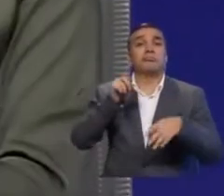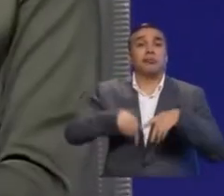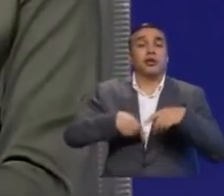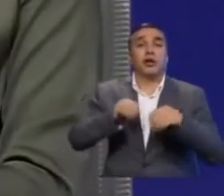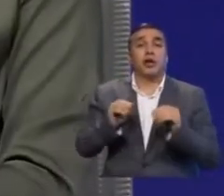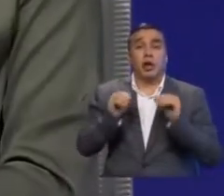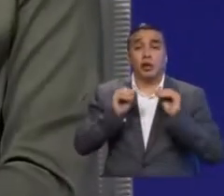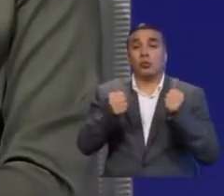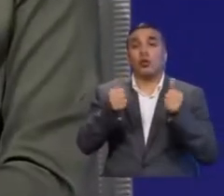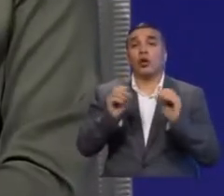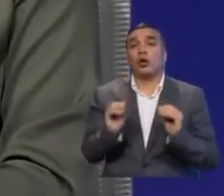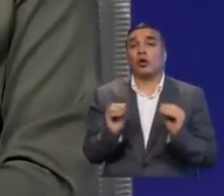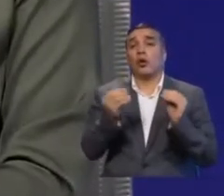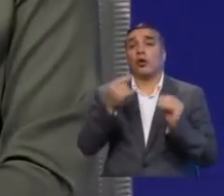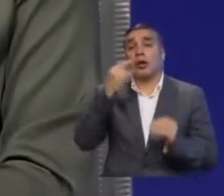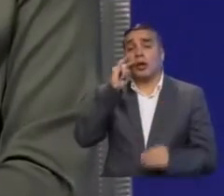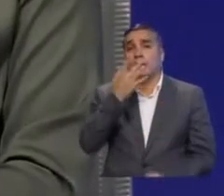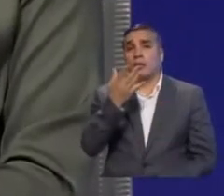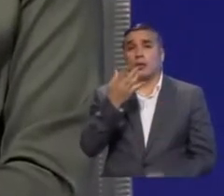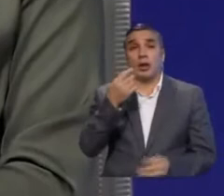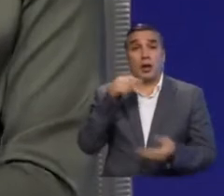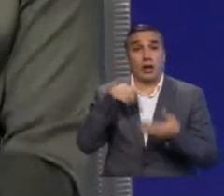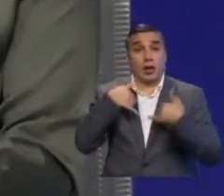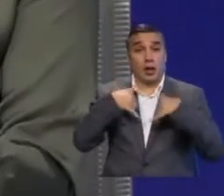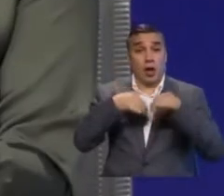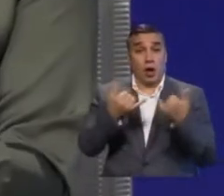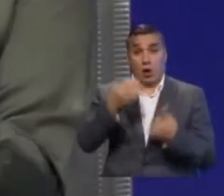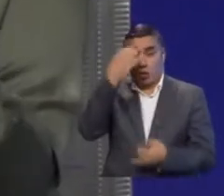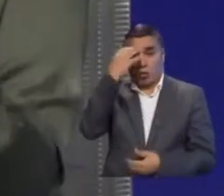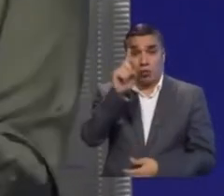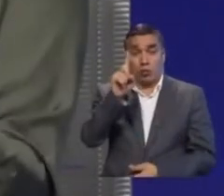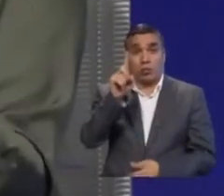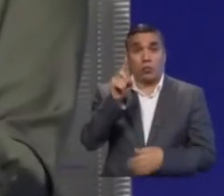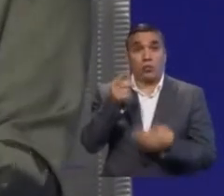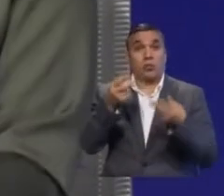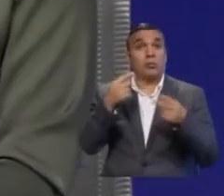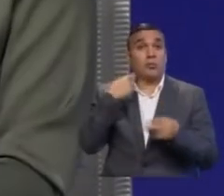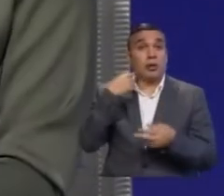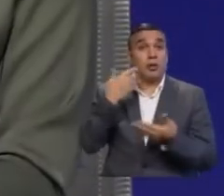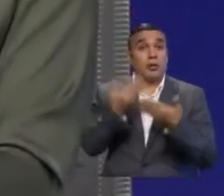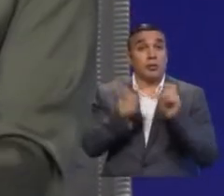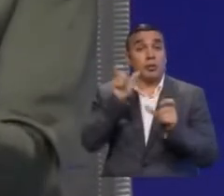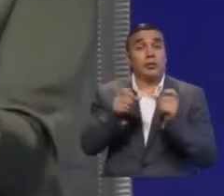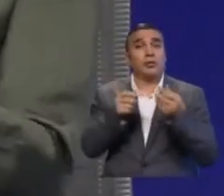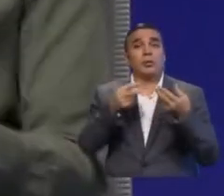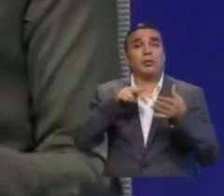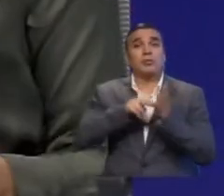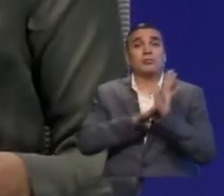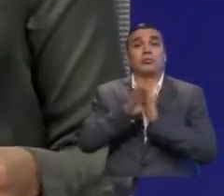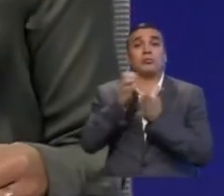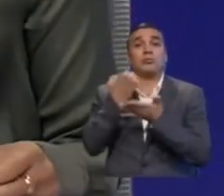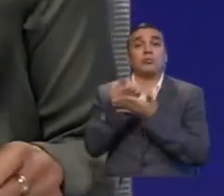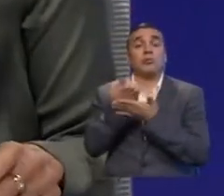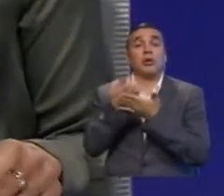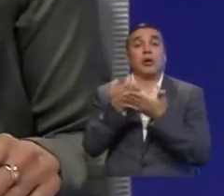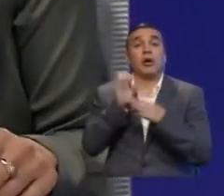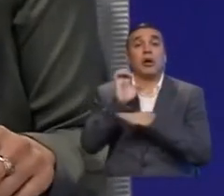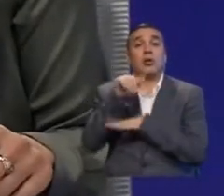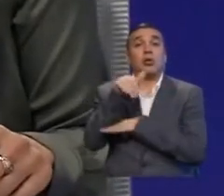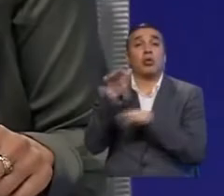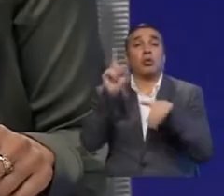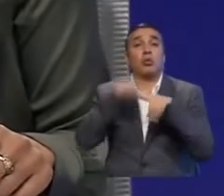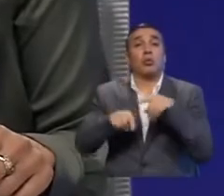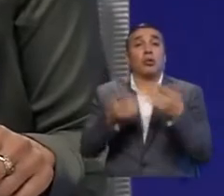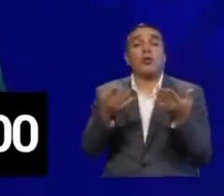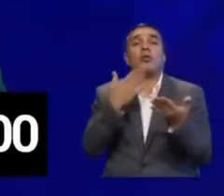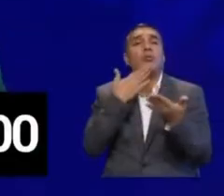de la juventud. Con este tipo de educación pierden las personas, también se estanca un país. ¿Cuál es su propuesta de un nuevo modelo educativo?